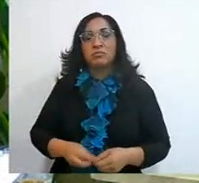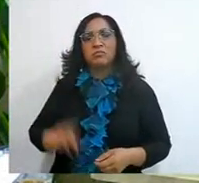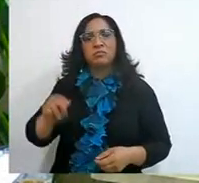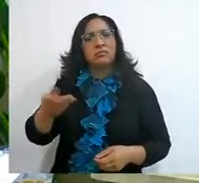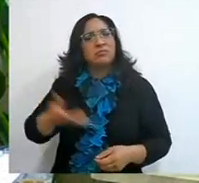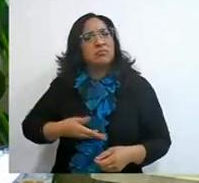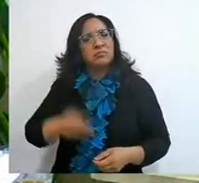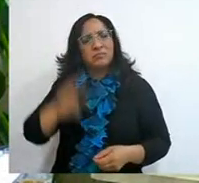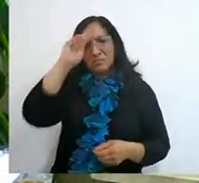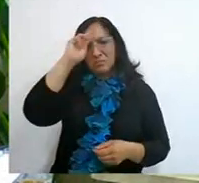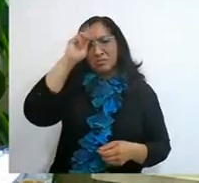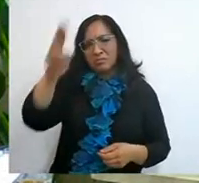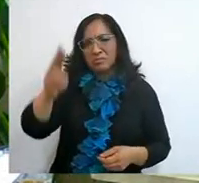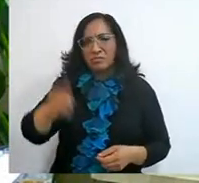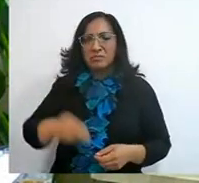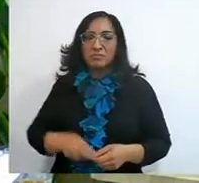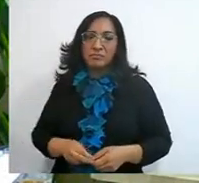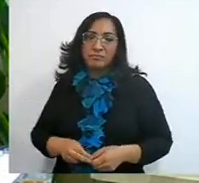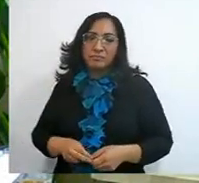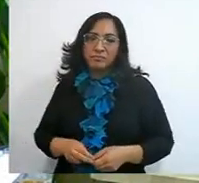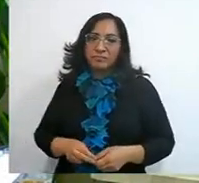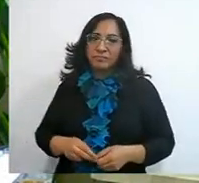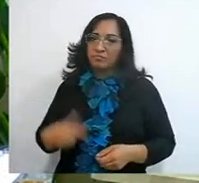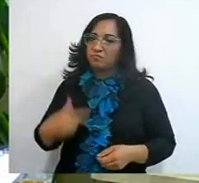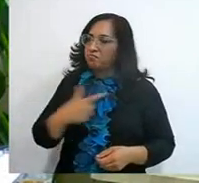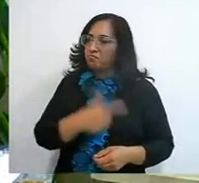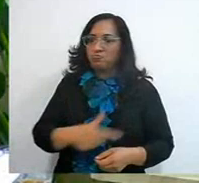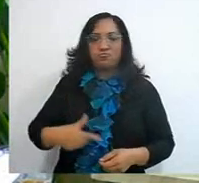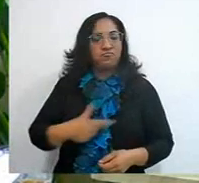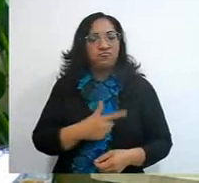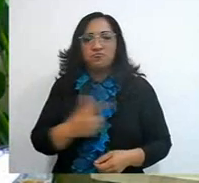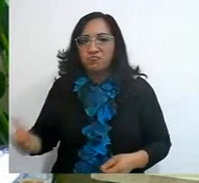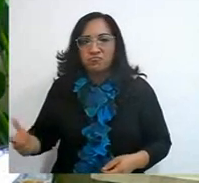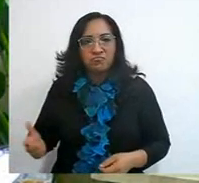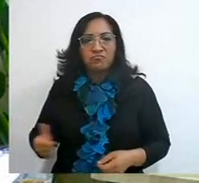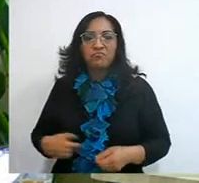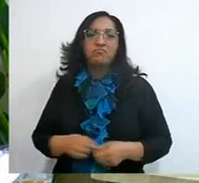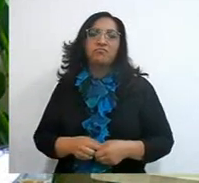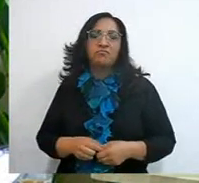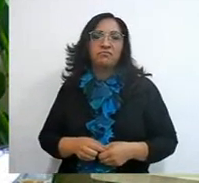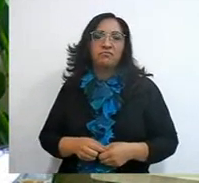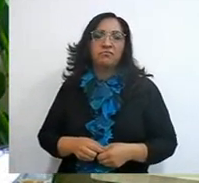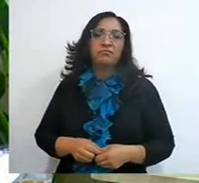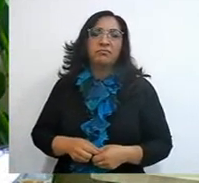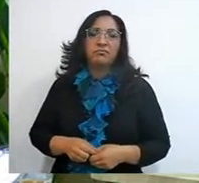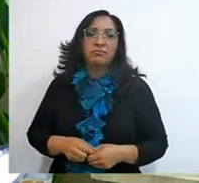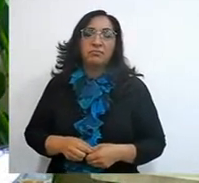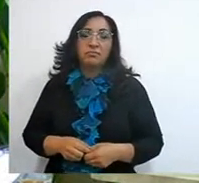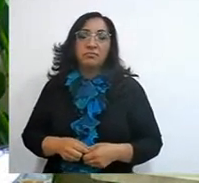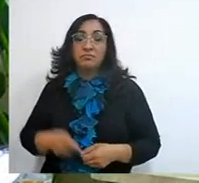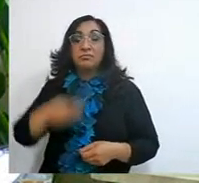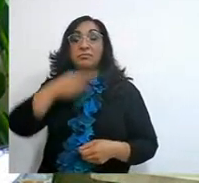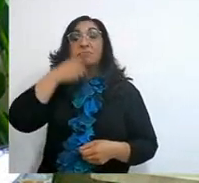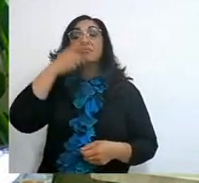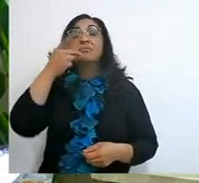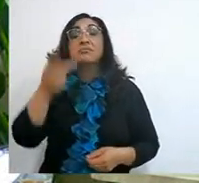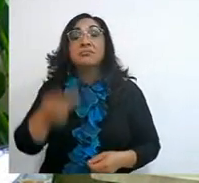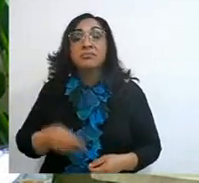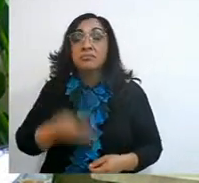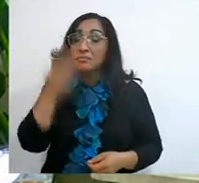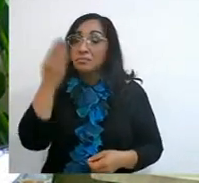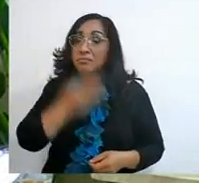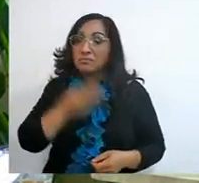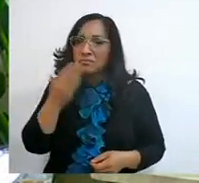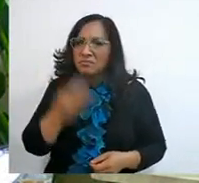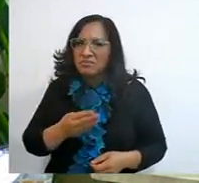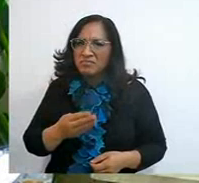irrespetuosa. ¿Va a incomodarla? Claro que la va a incomodar. La palabra de Dios va a incomodar